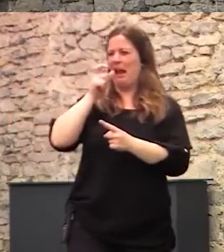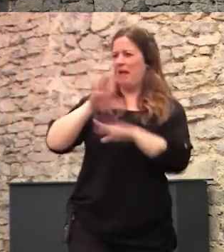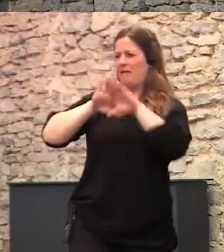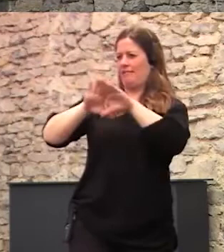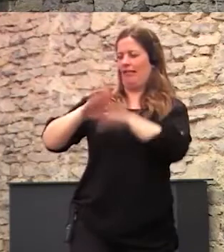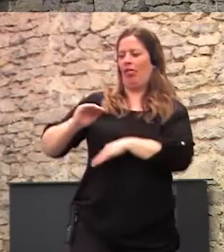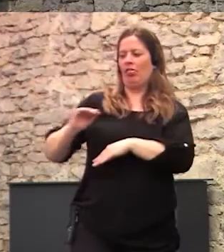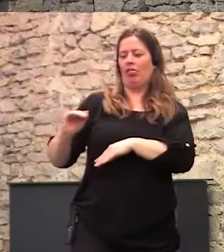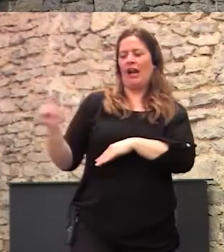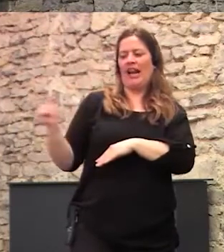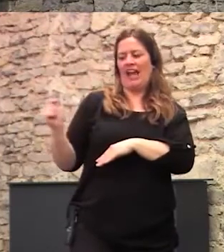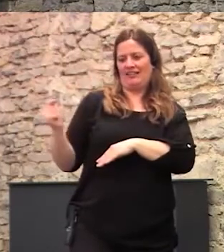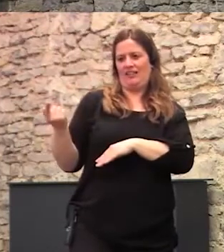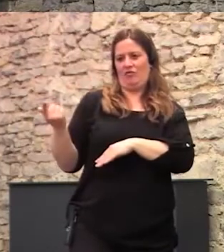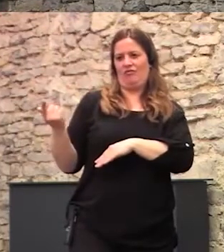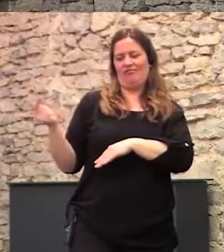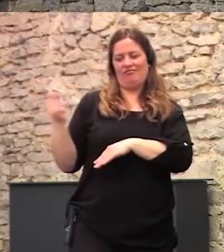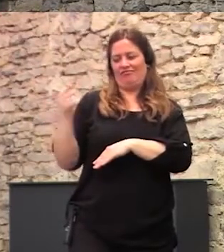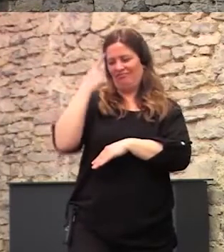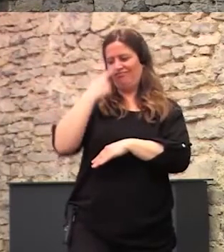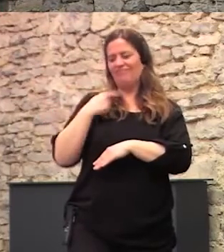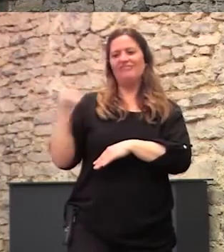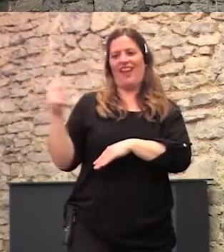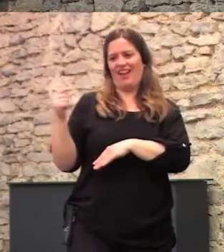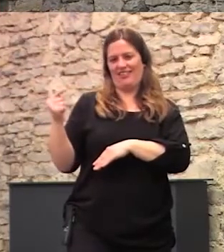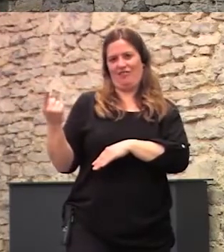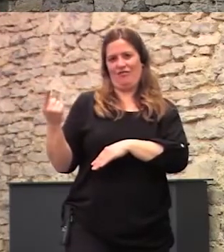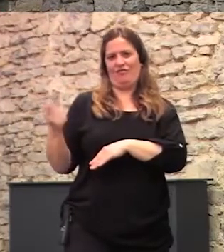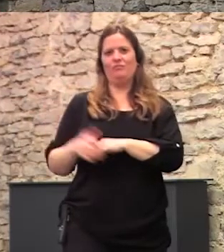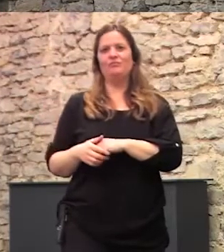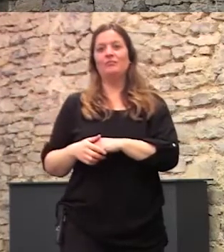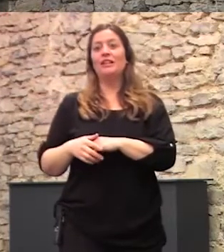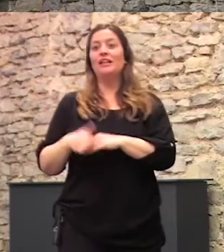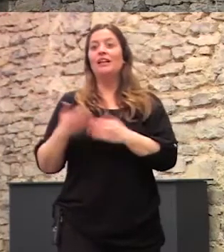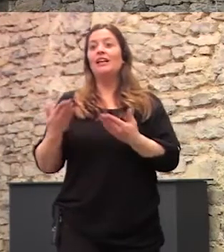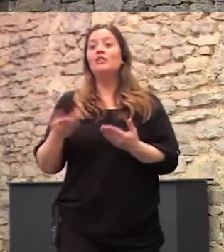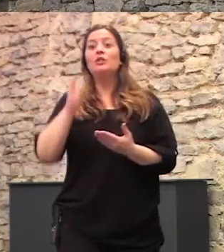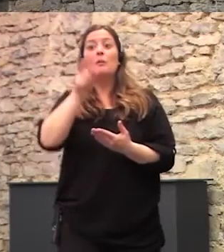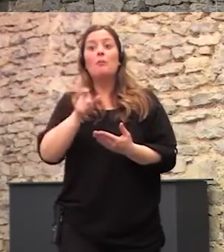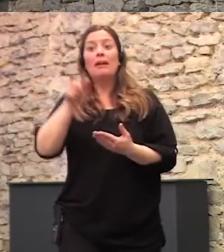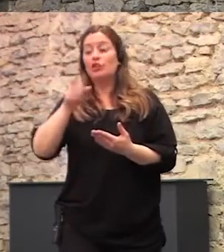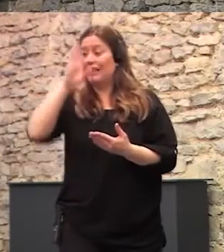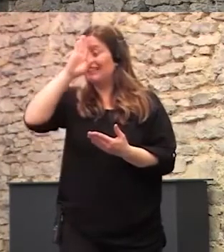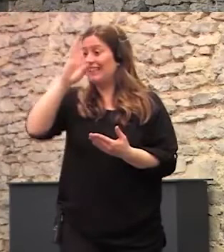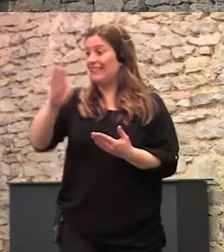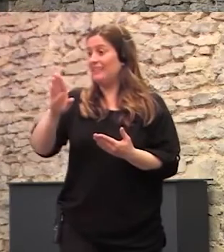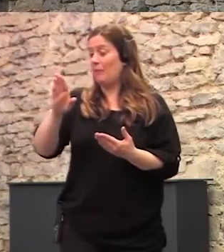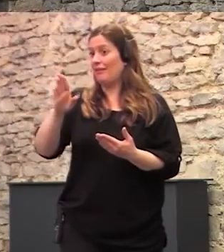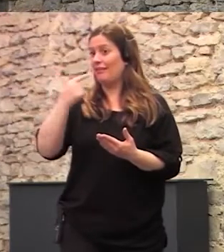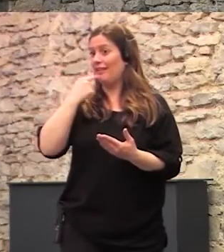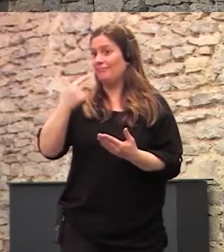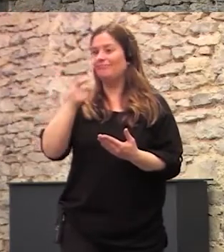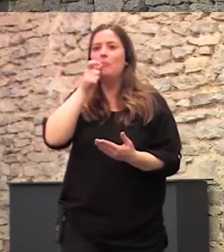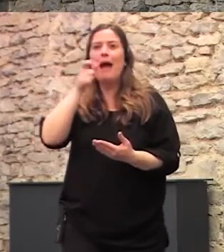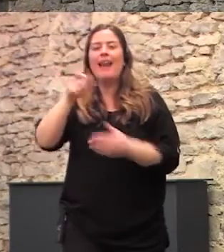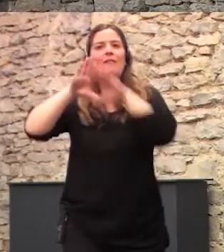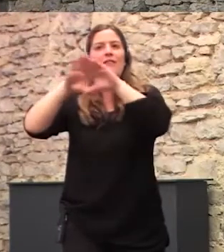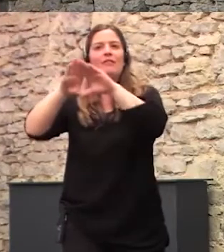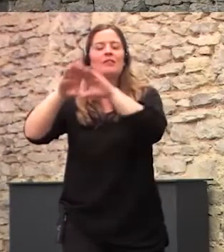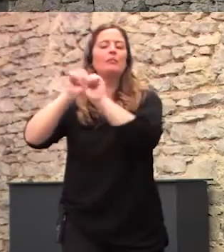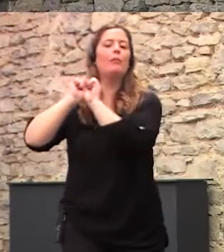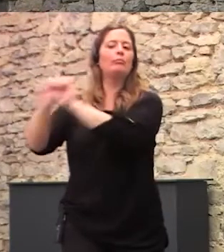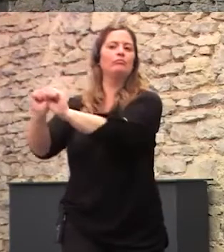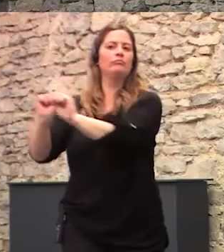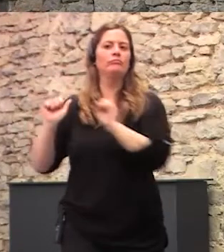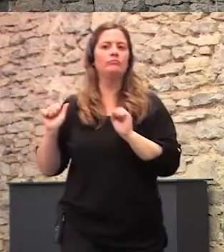hacia esta palabra. Entonces, hay personas que directamente rechazan el uso de esta palabra.